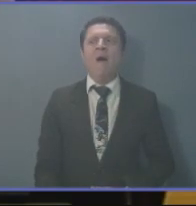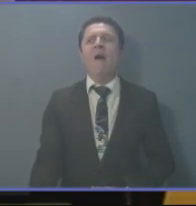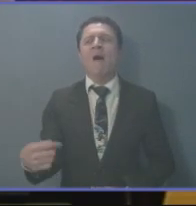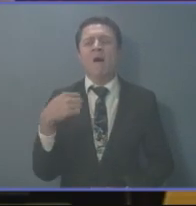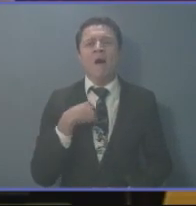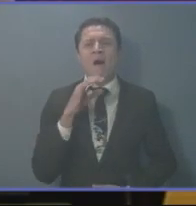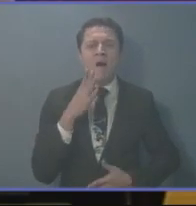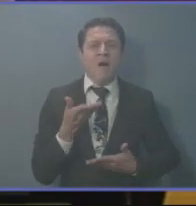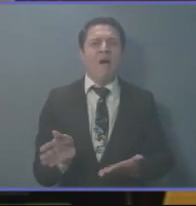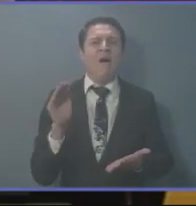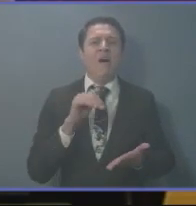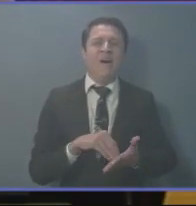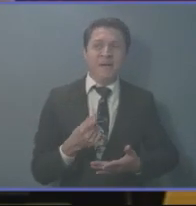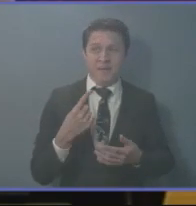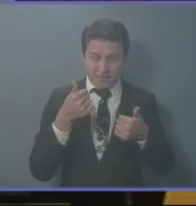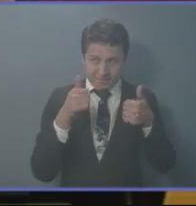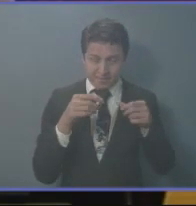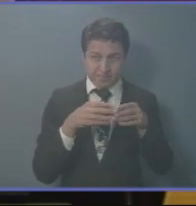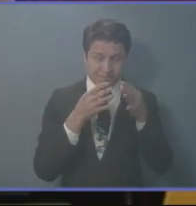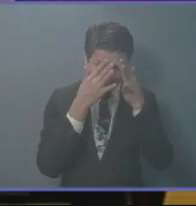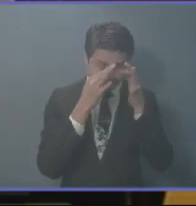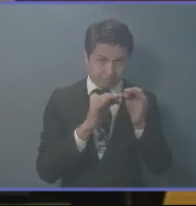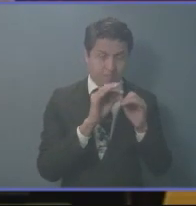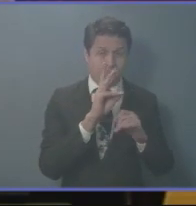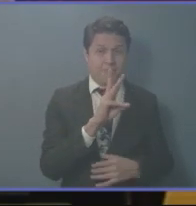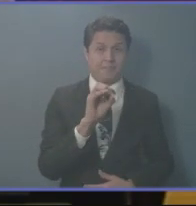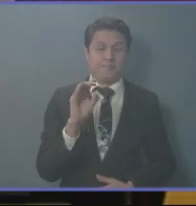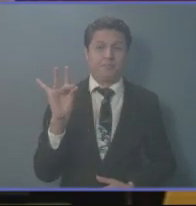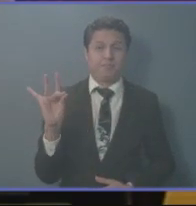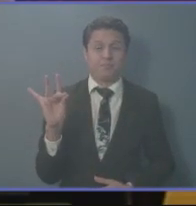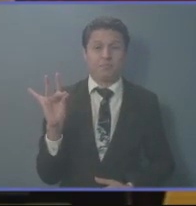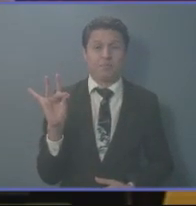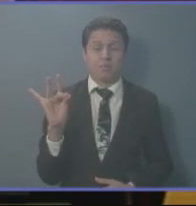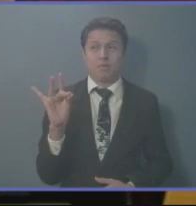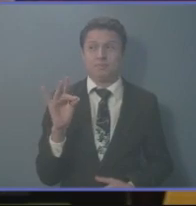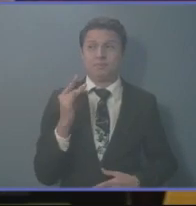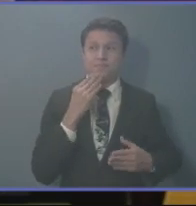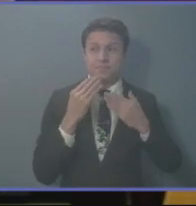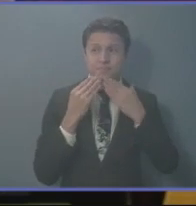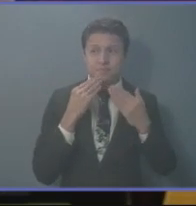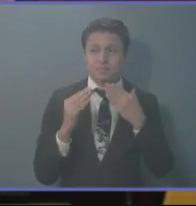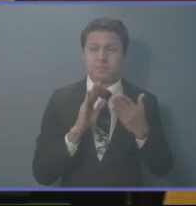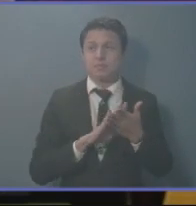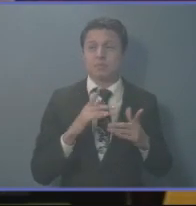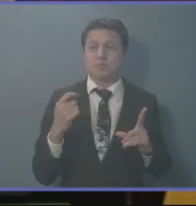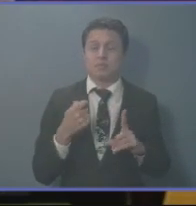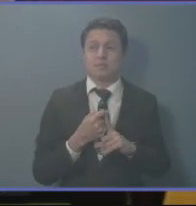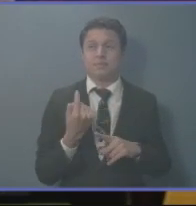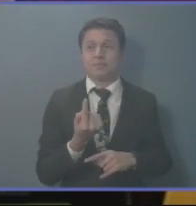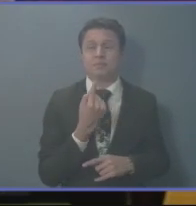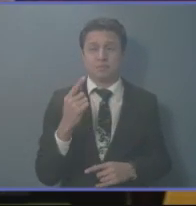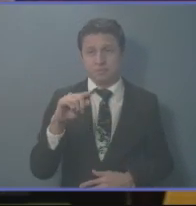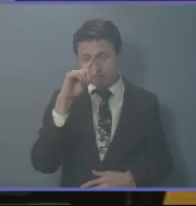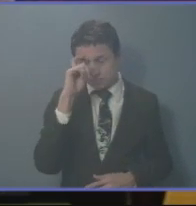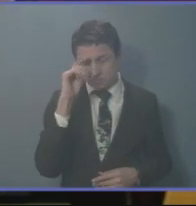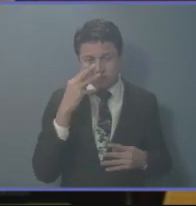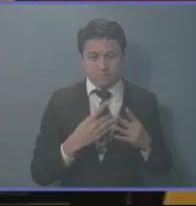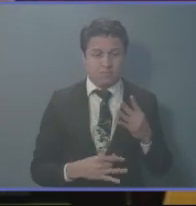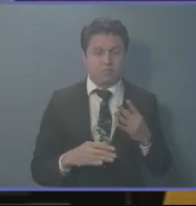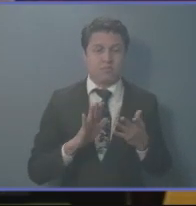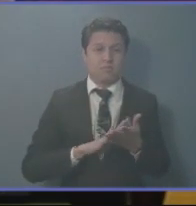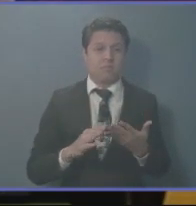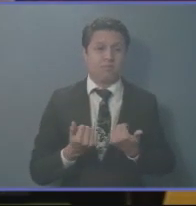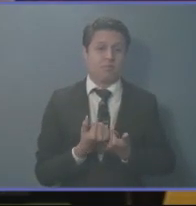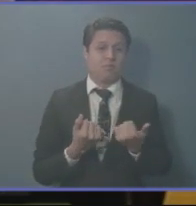Insisto, lo que se aprobó en el decreto 608 se refiere al subsidio de la planilla de trabajadores para